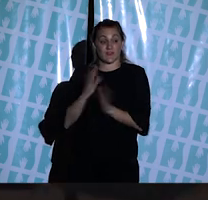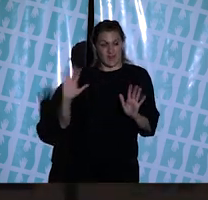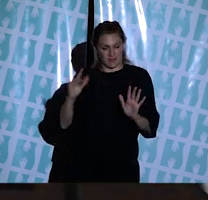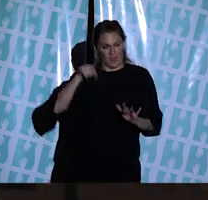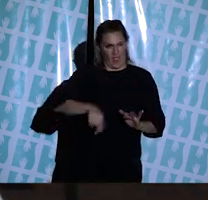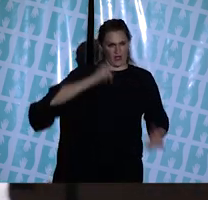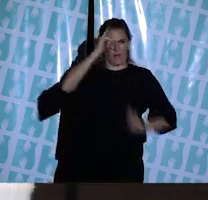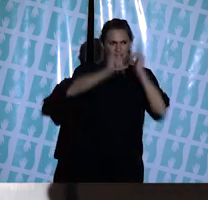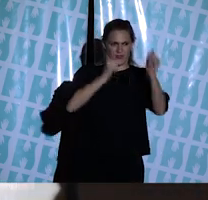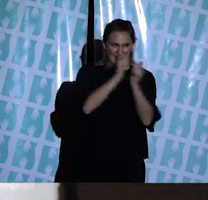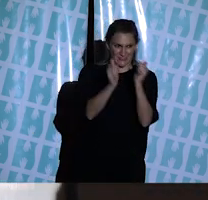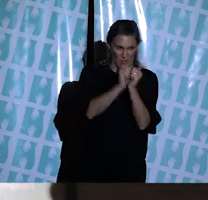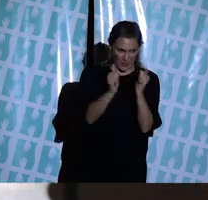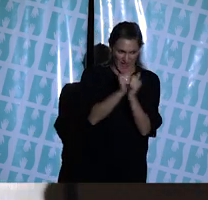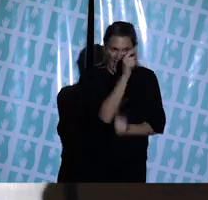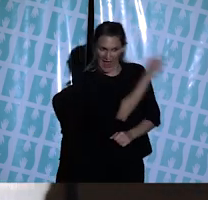historia.